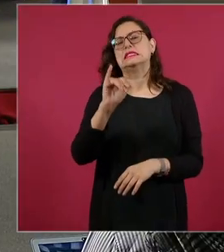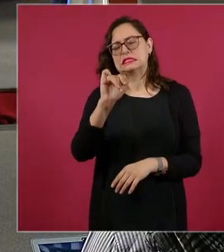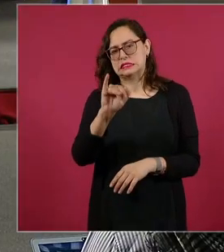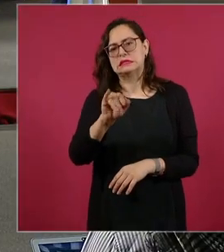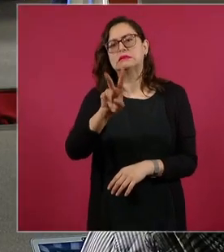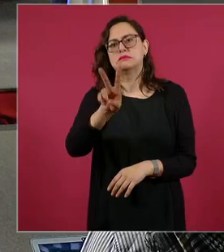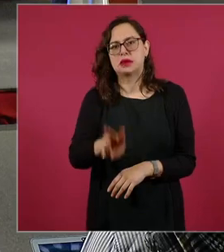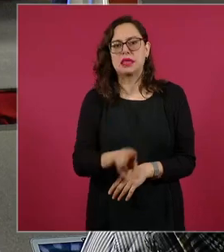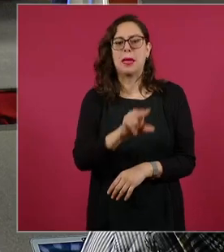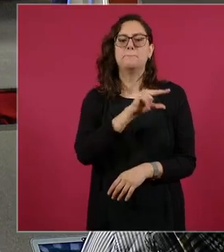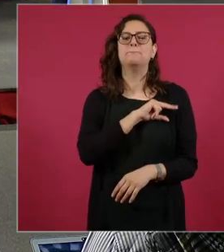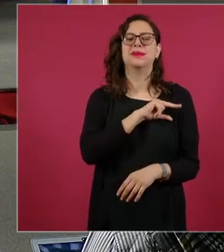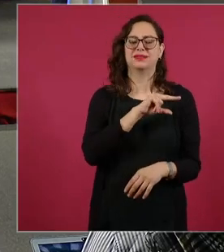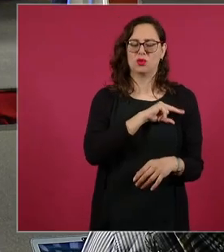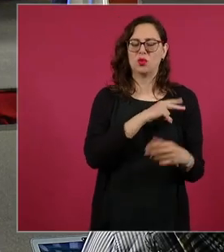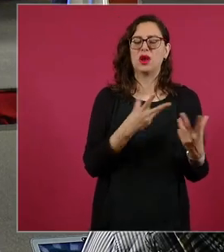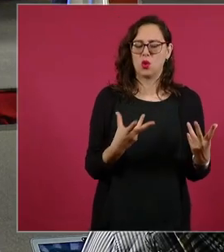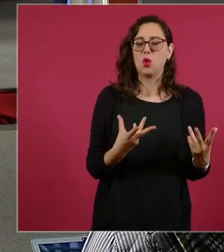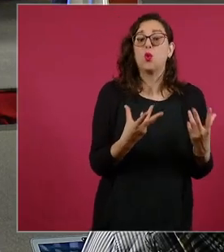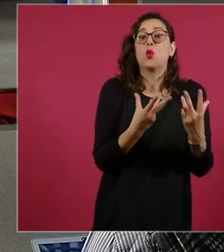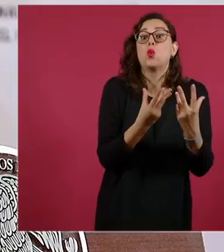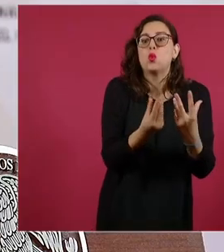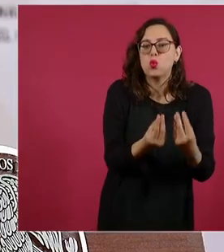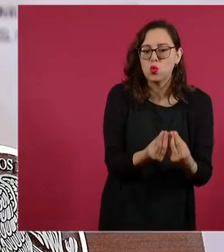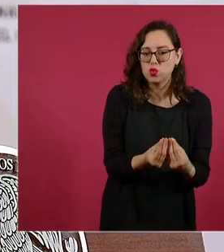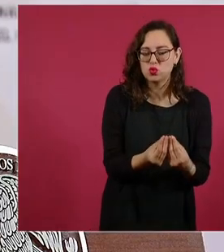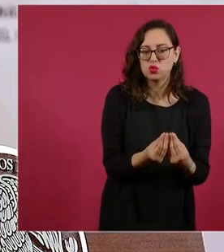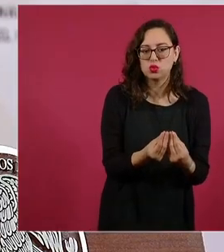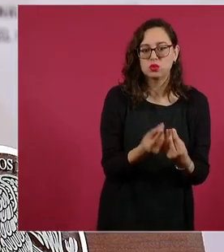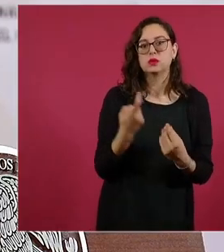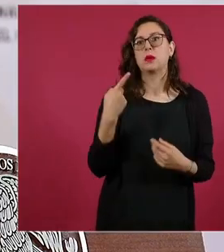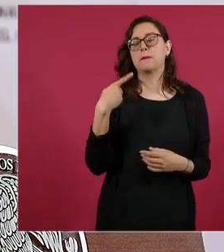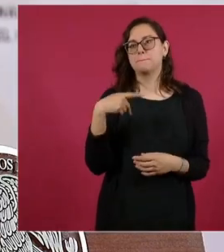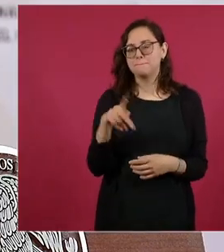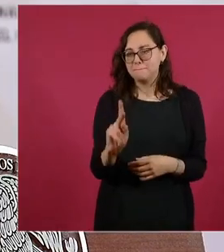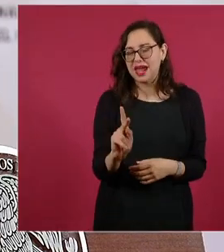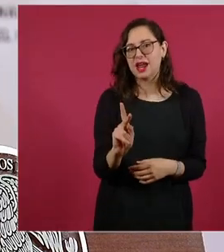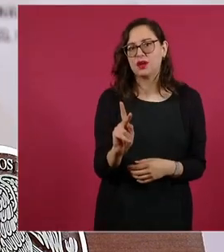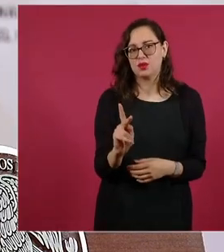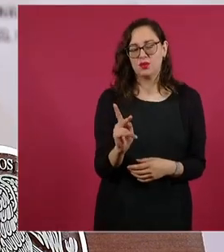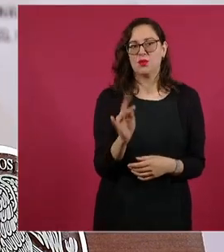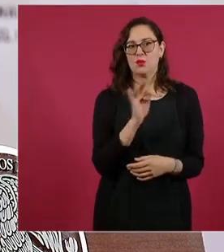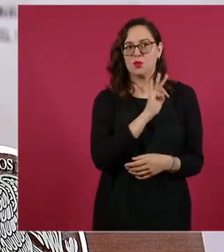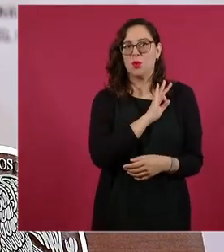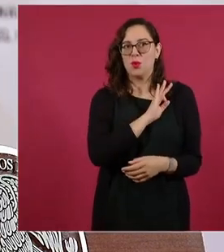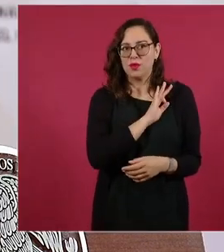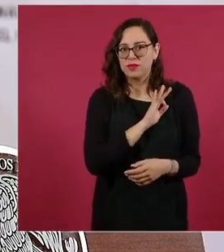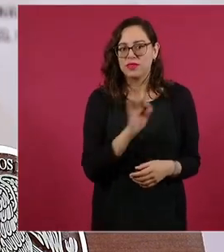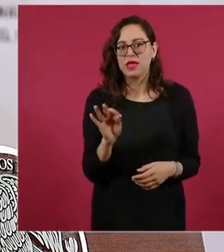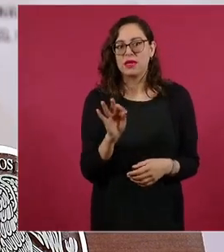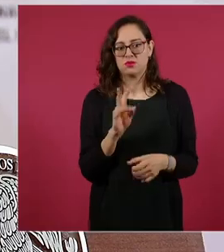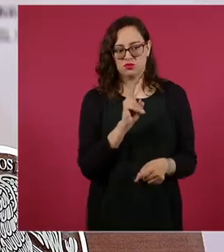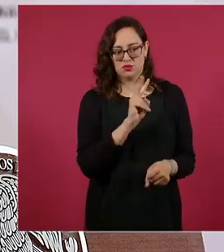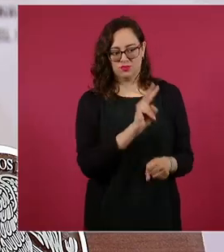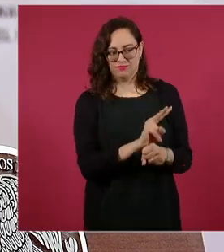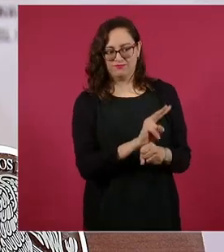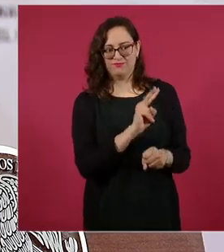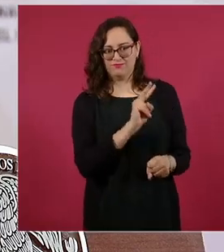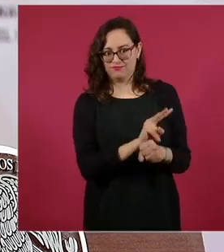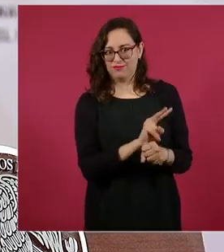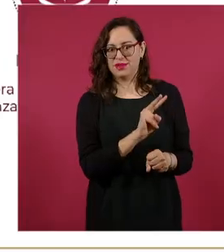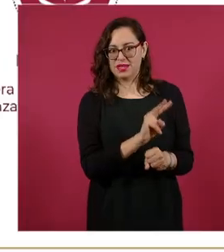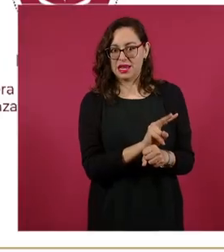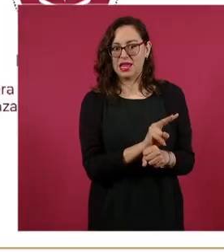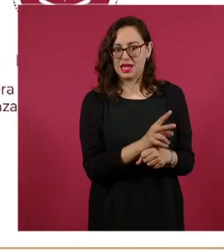los desarrolladores inmobiliarios, pero creo que el hecho de que el FOBISTE pueda volver a construir es también poder tener rectoría en las